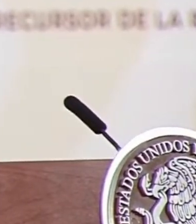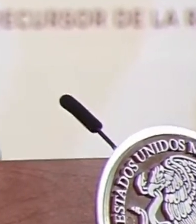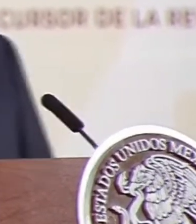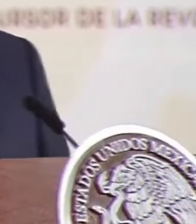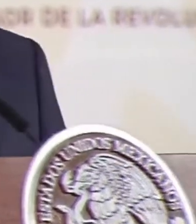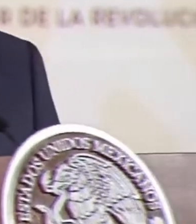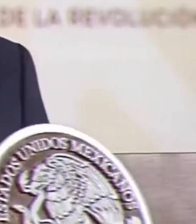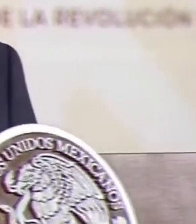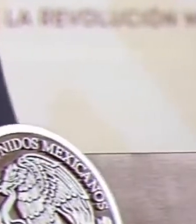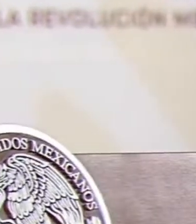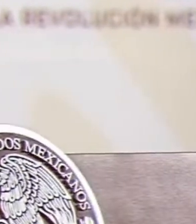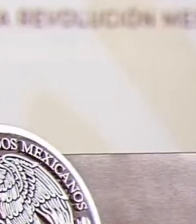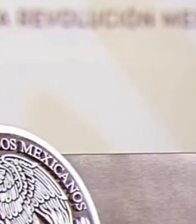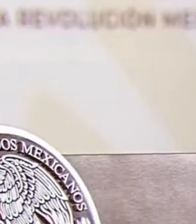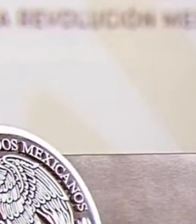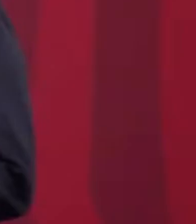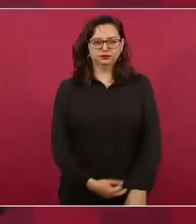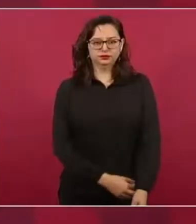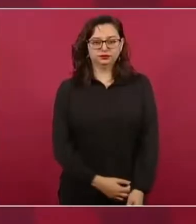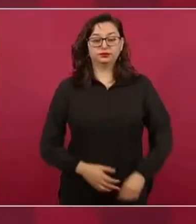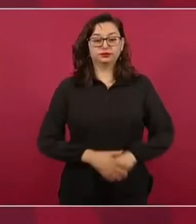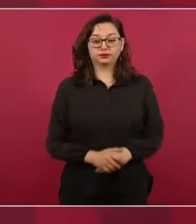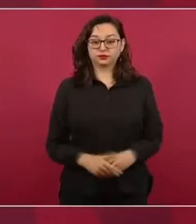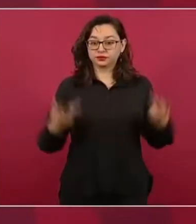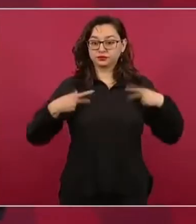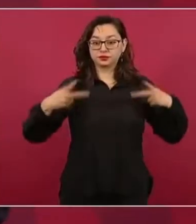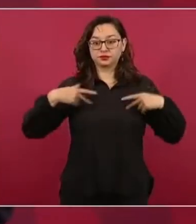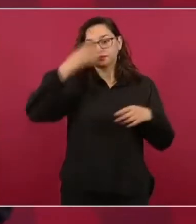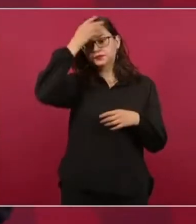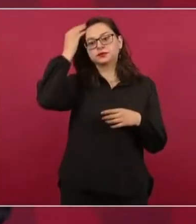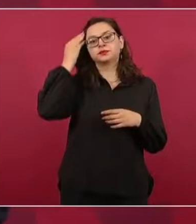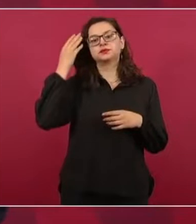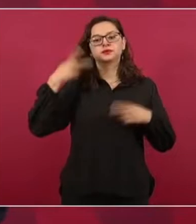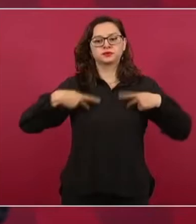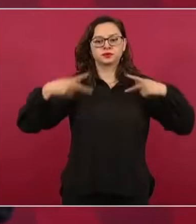si son académicos,